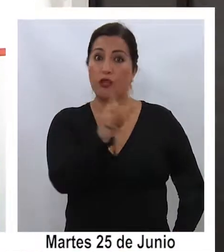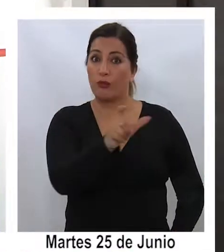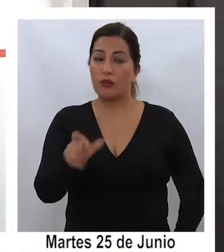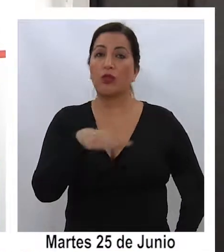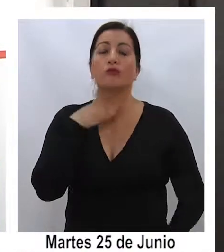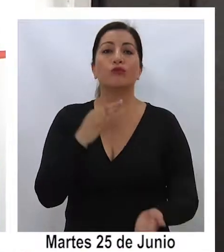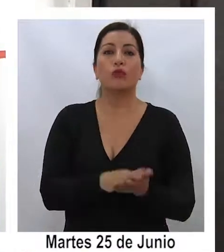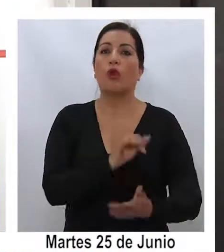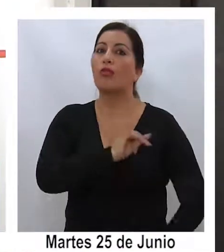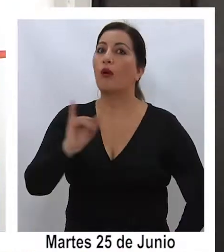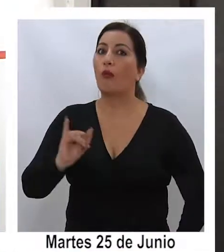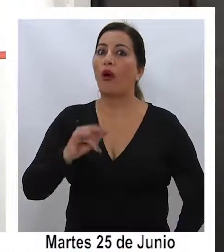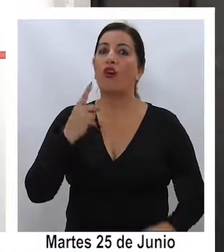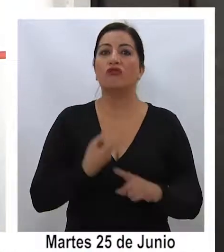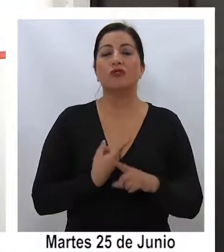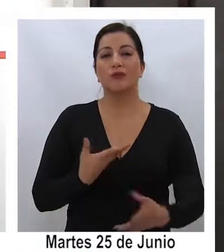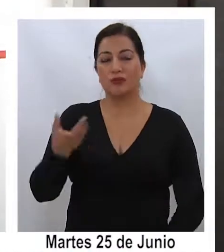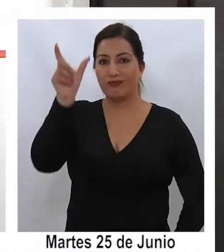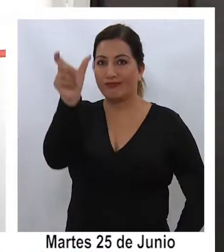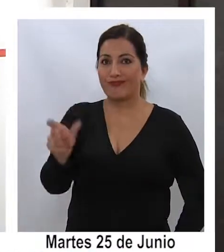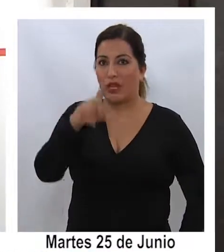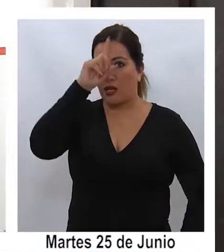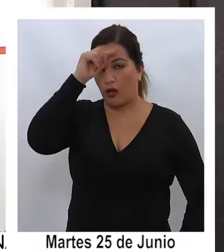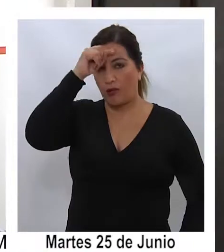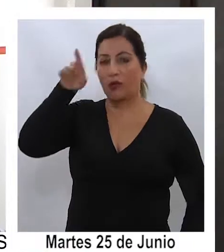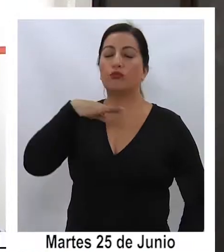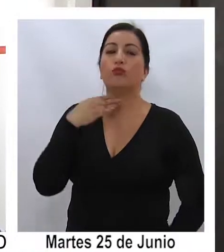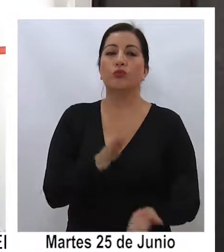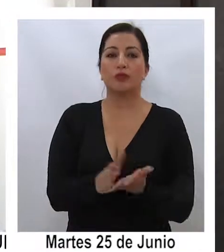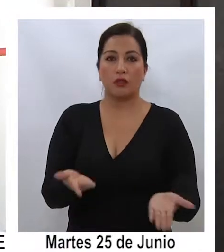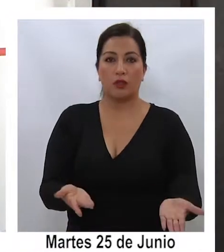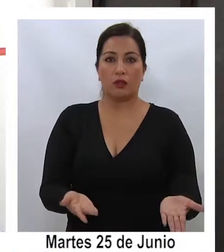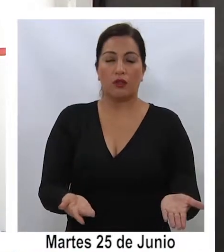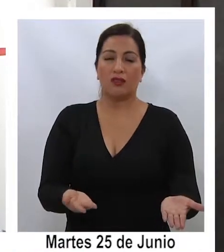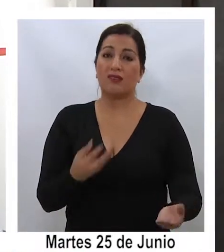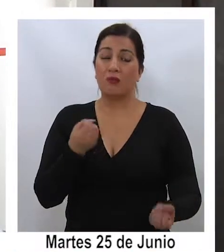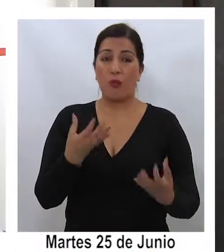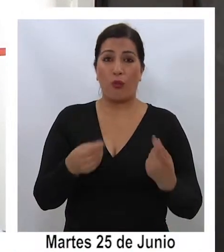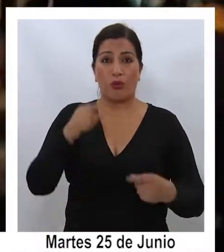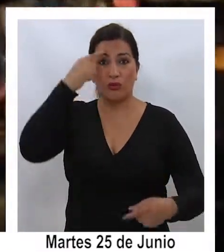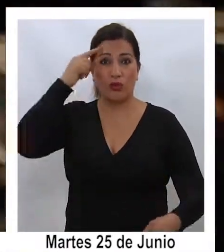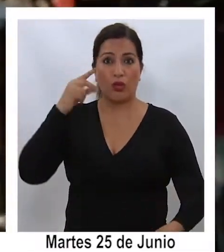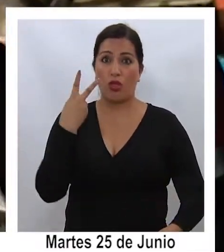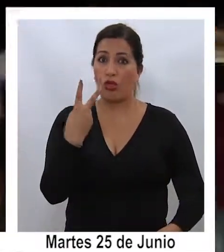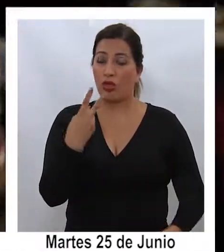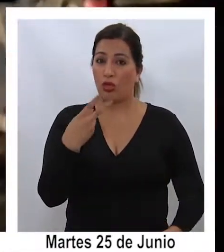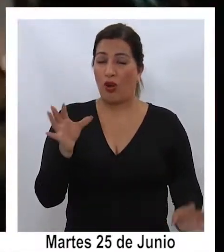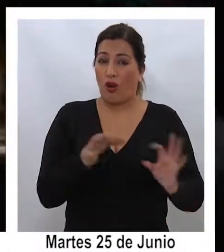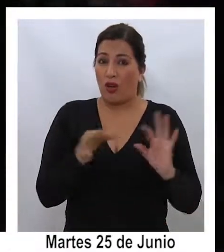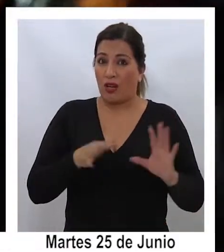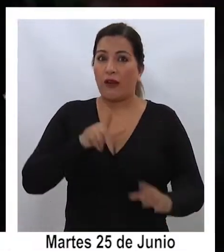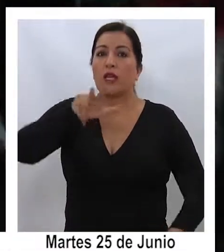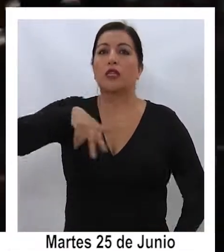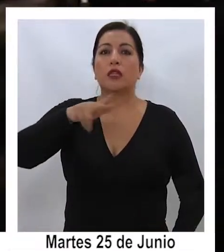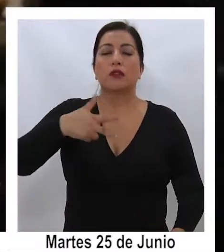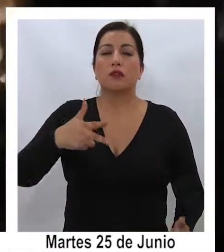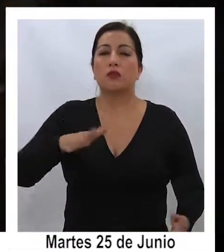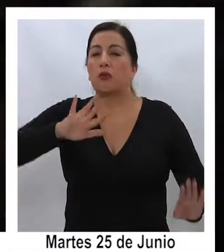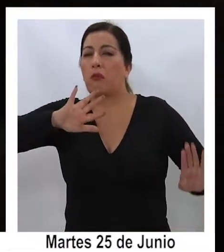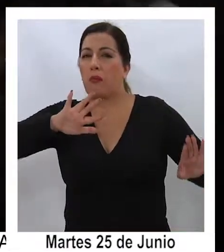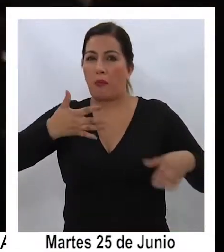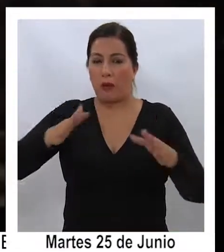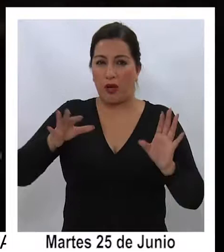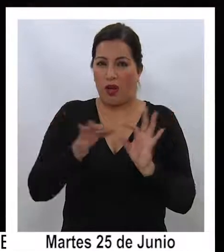personas, posteriormente falleció uno más en el hospital y dejaron una cantidad importante de heridos, hasta el momento tenemos dos graves y 18 que están con mediana